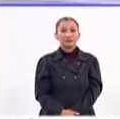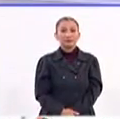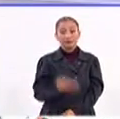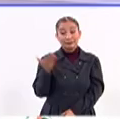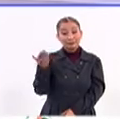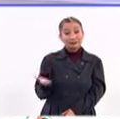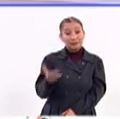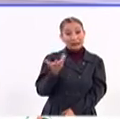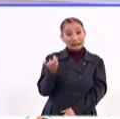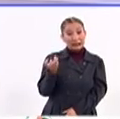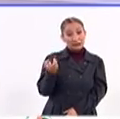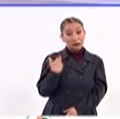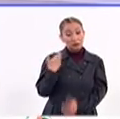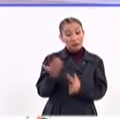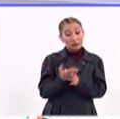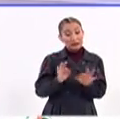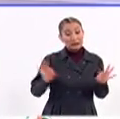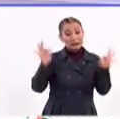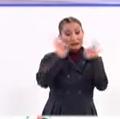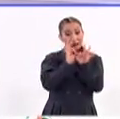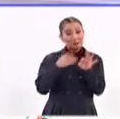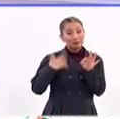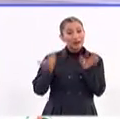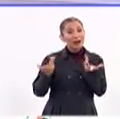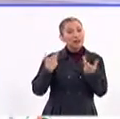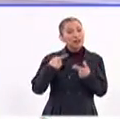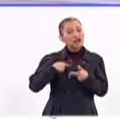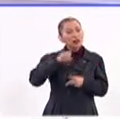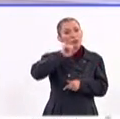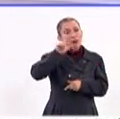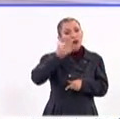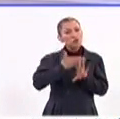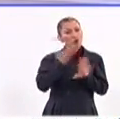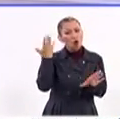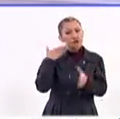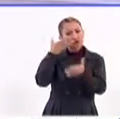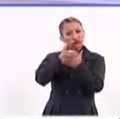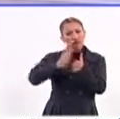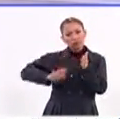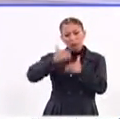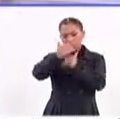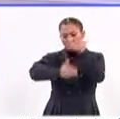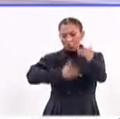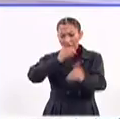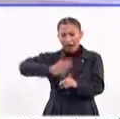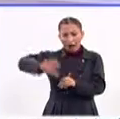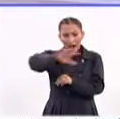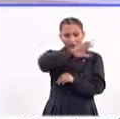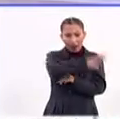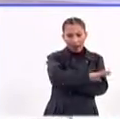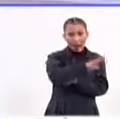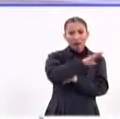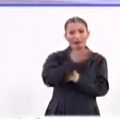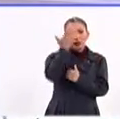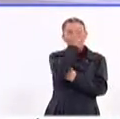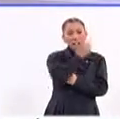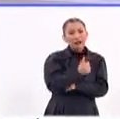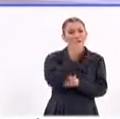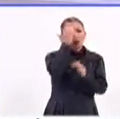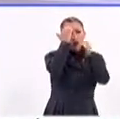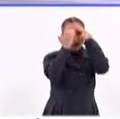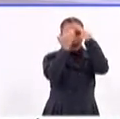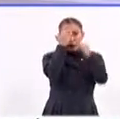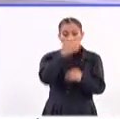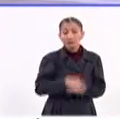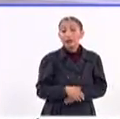pues ahí está una de las partes interesantes de los especialistas y gente muy involucrada en el desarrollo de estas áreas y estas habilidades del